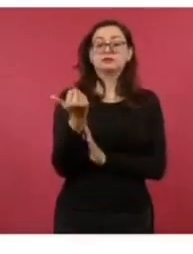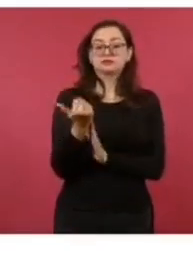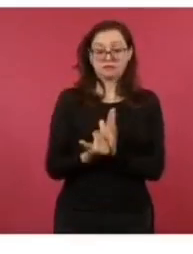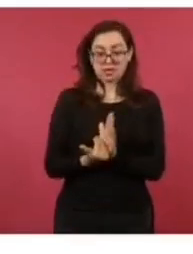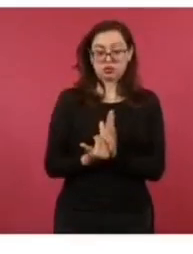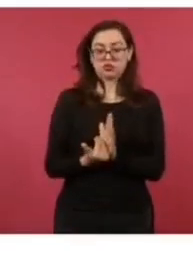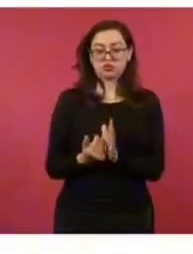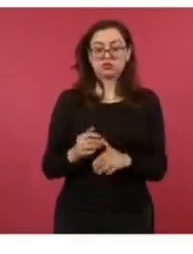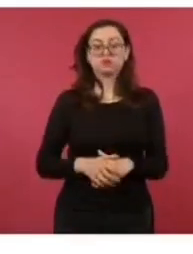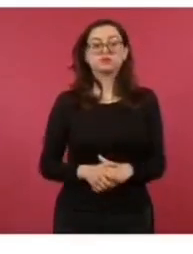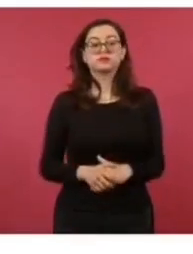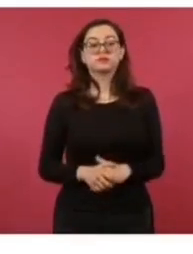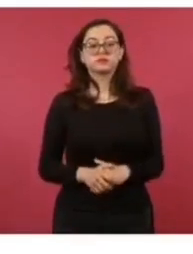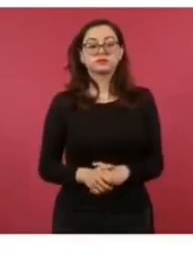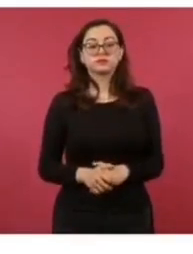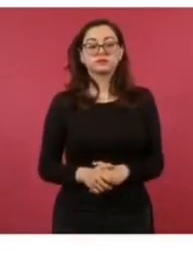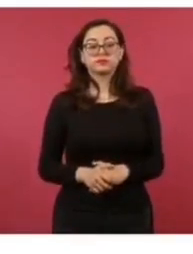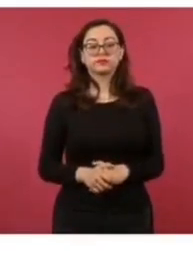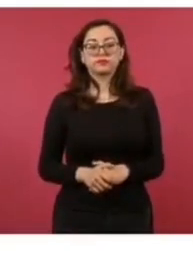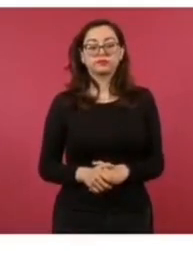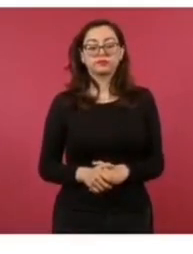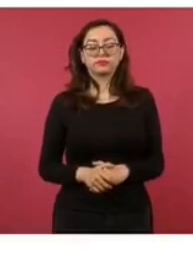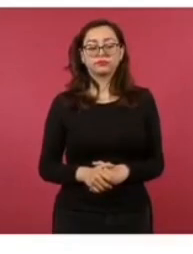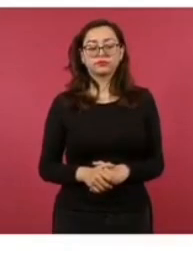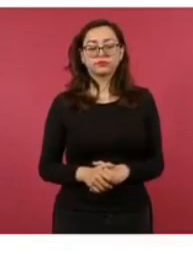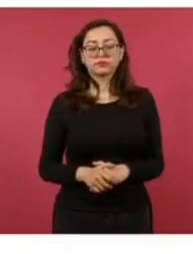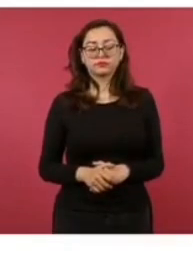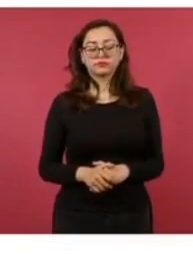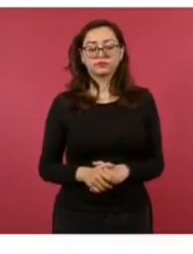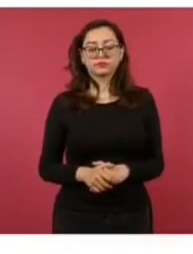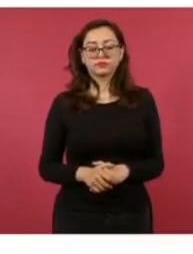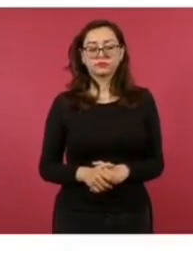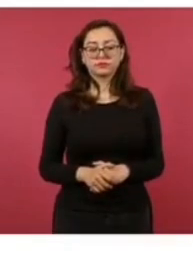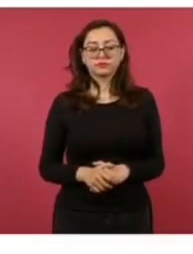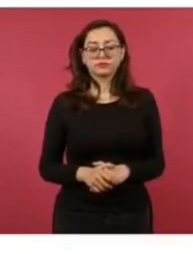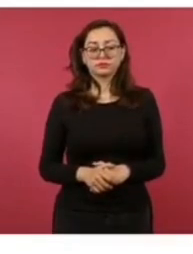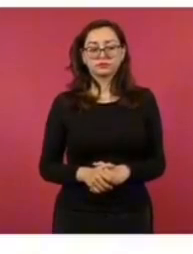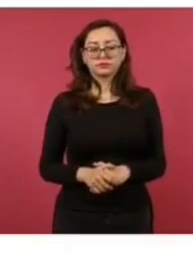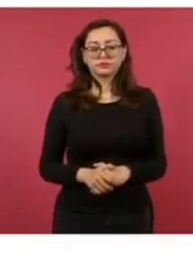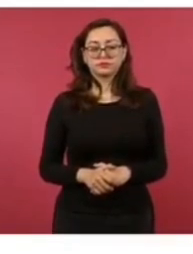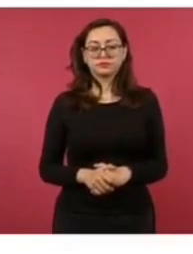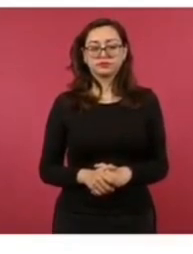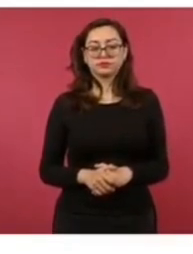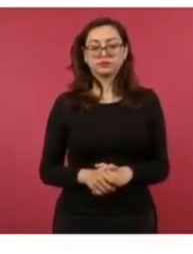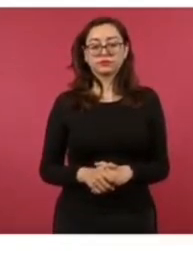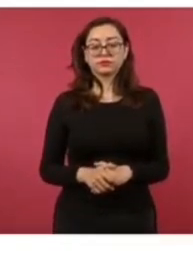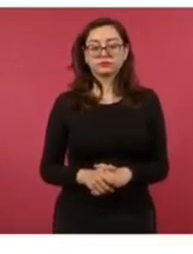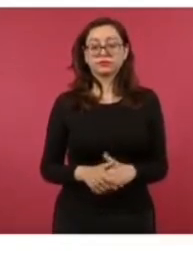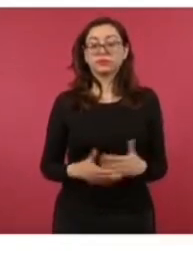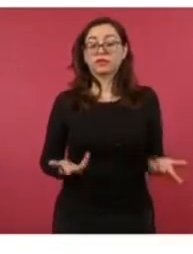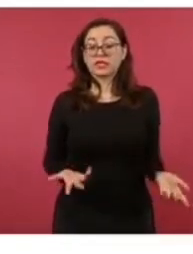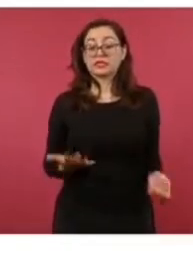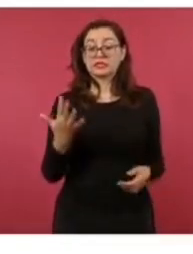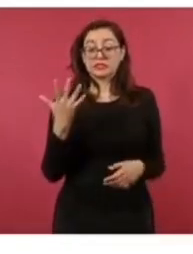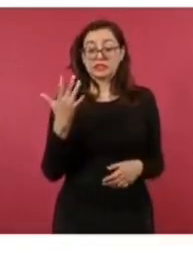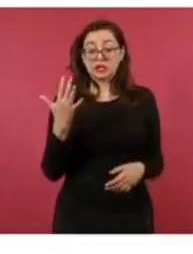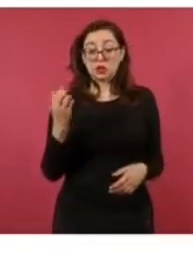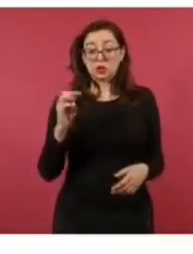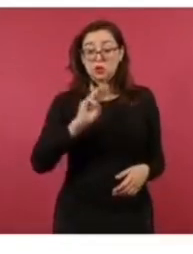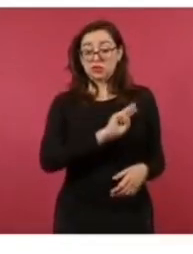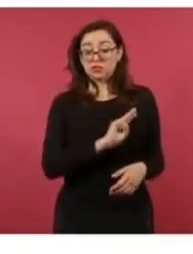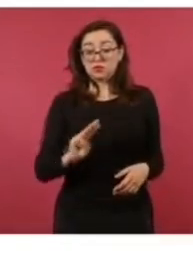mayo adelante eh los resultados de los homicidios dolosos en los 50 municipios